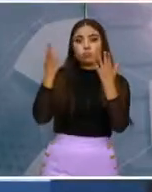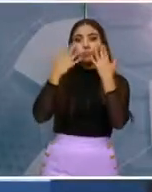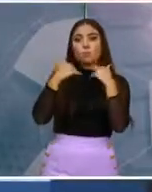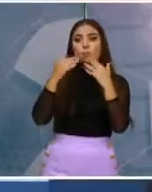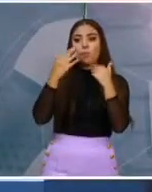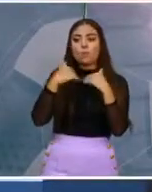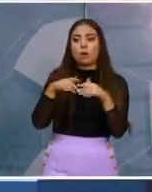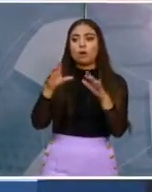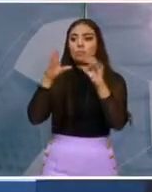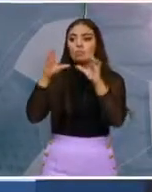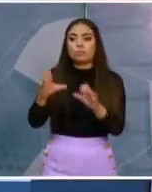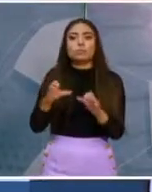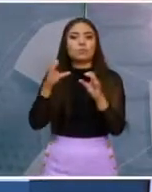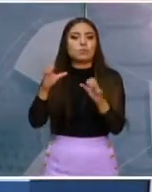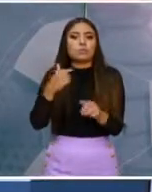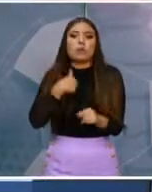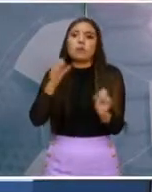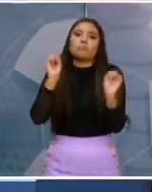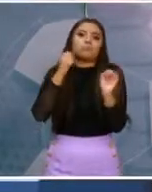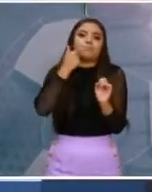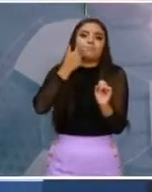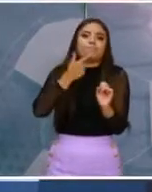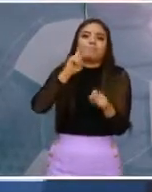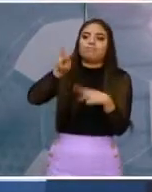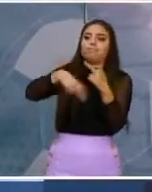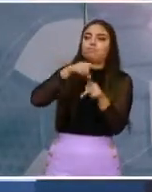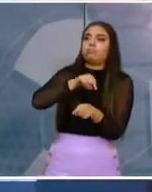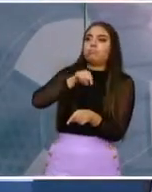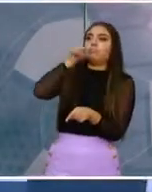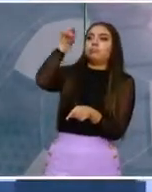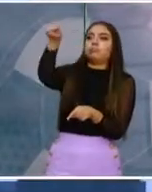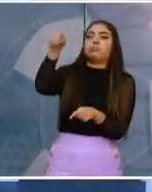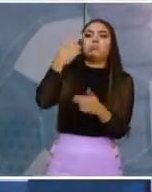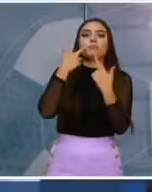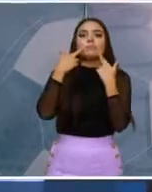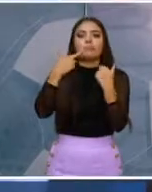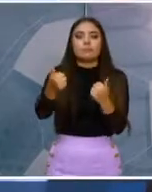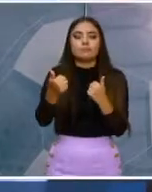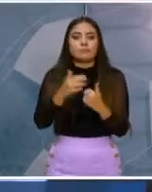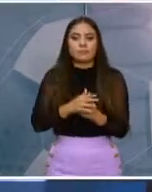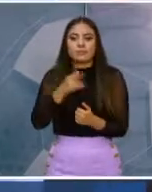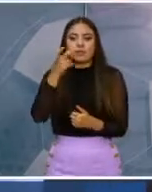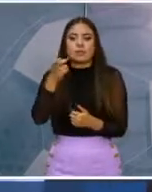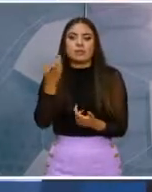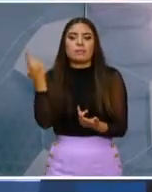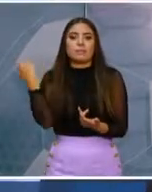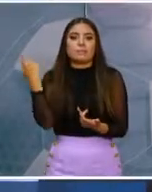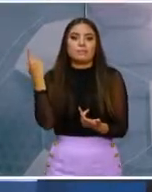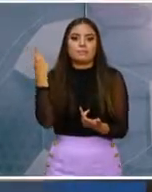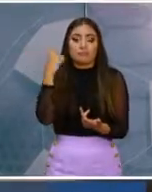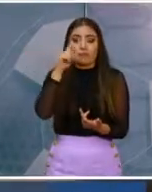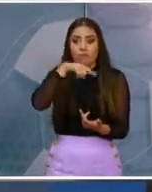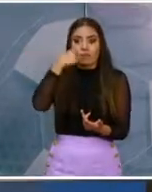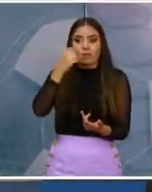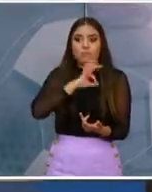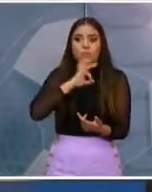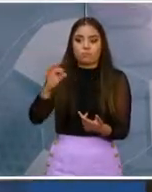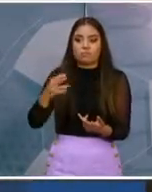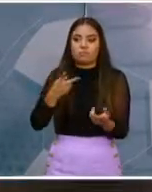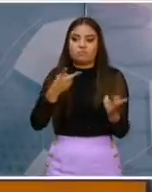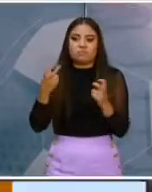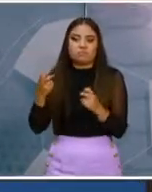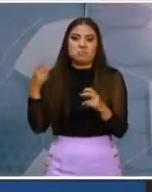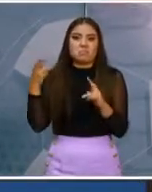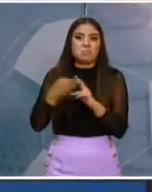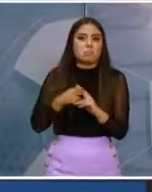a comunidades alejadas donde repetitivamente somos presa fácil para la delincuencia. Lamentaron que el comunicado